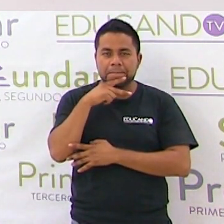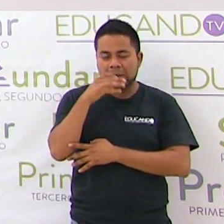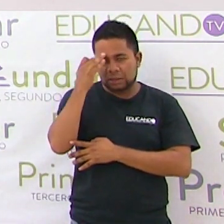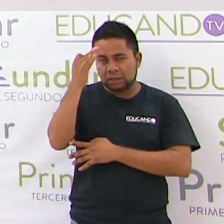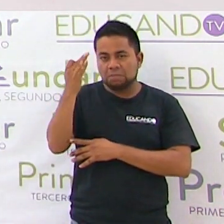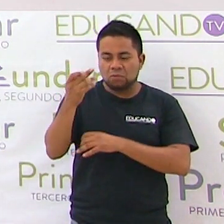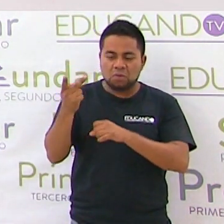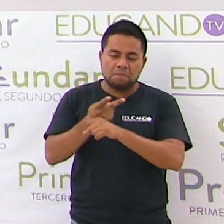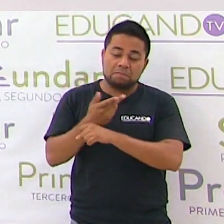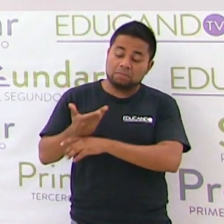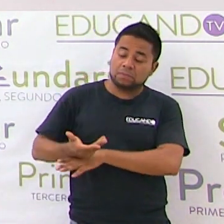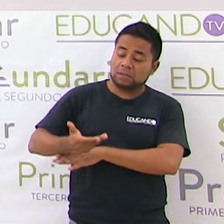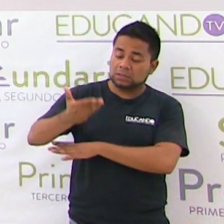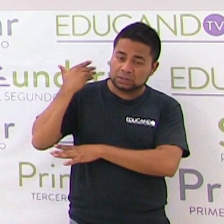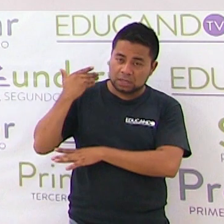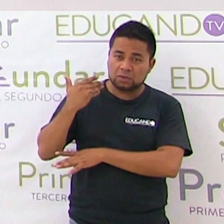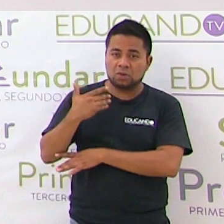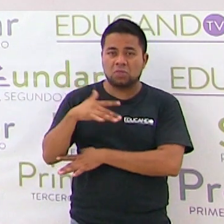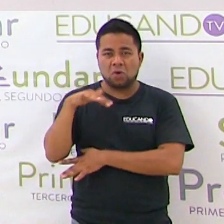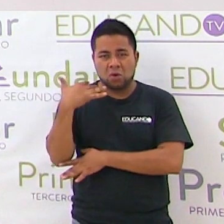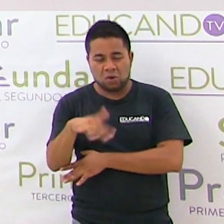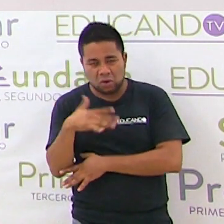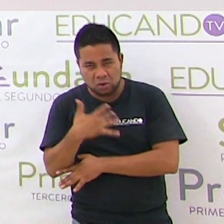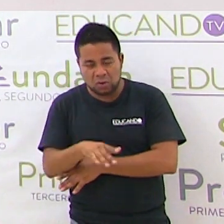pretérito. Dolió, habló,